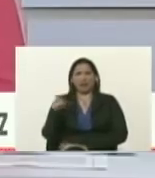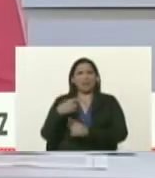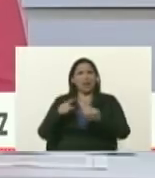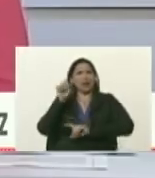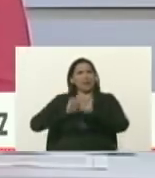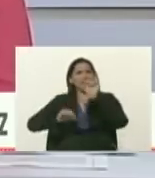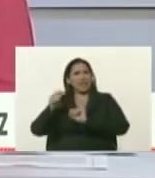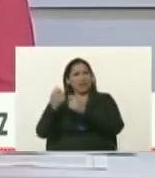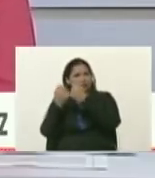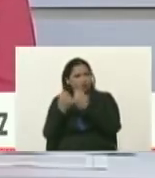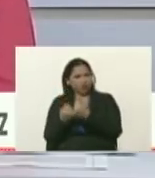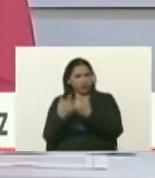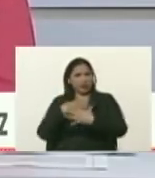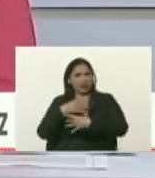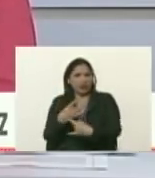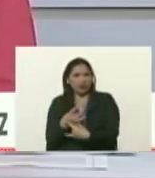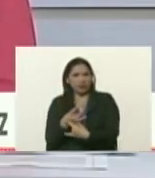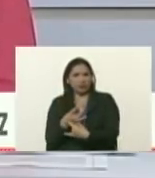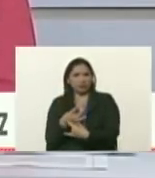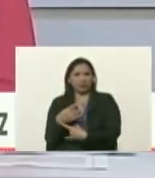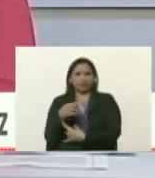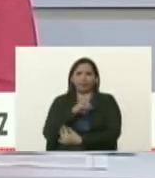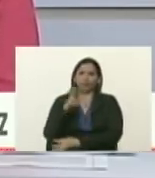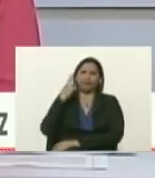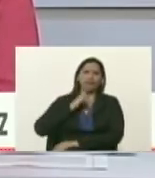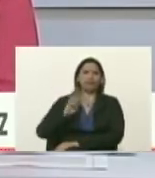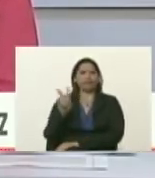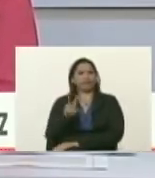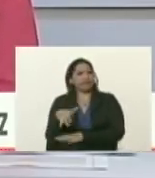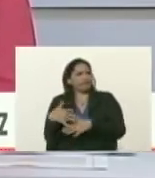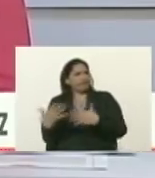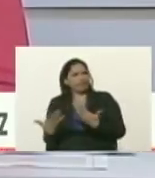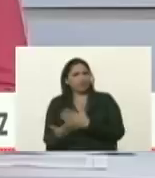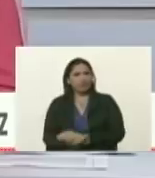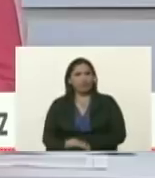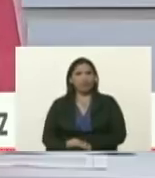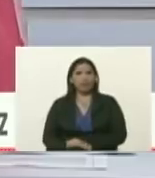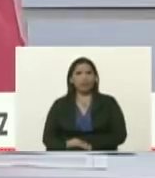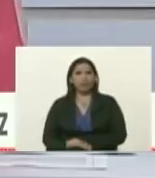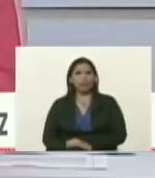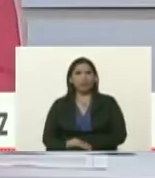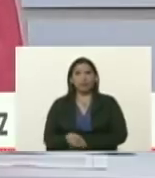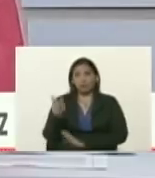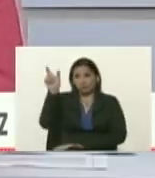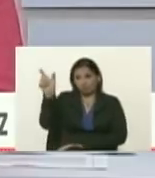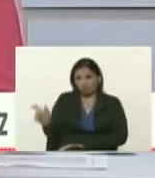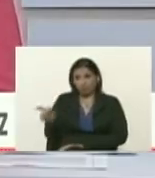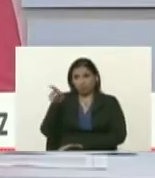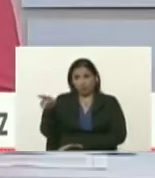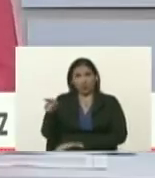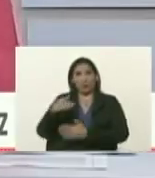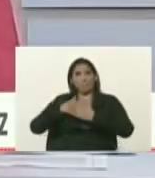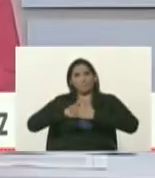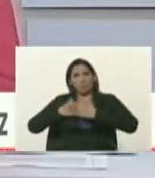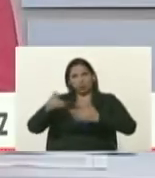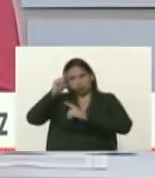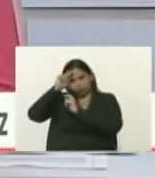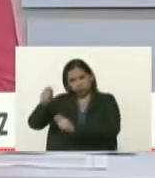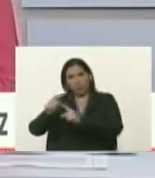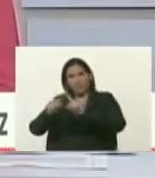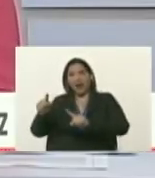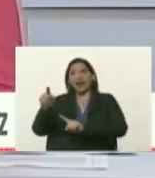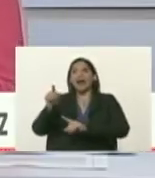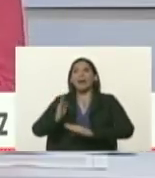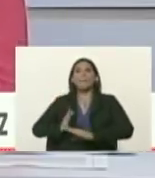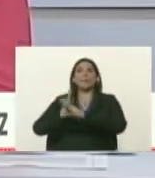los activos ni los intereses de la República Bolivariana de Venezuela. Él fue dispuesto allí para impedir